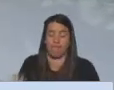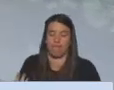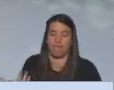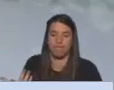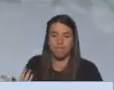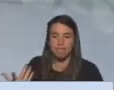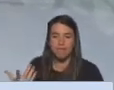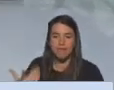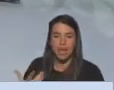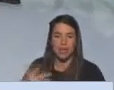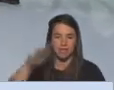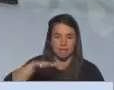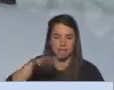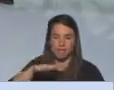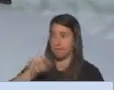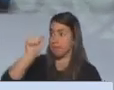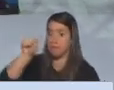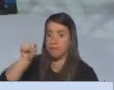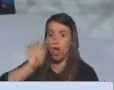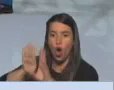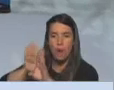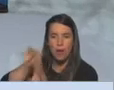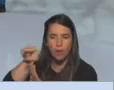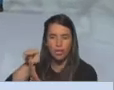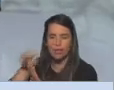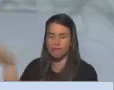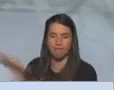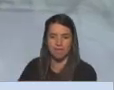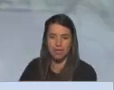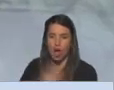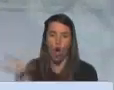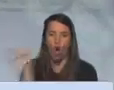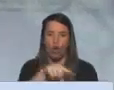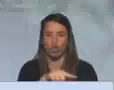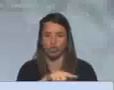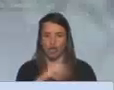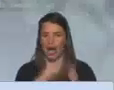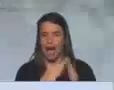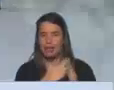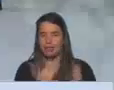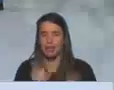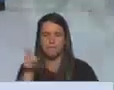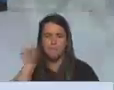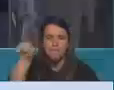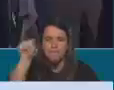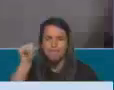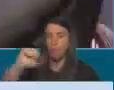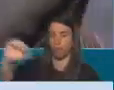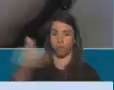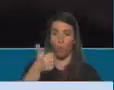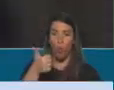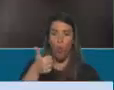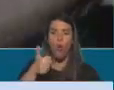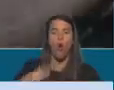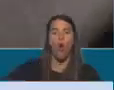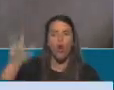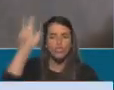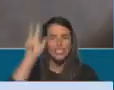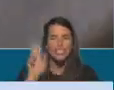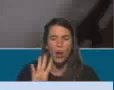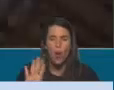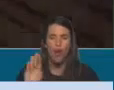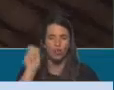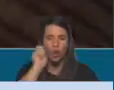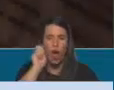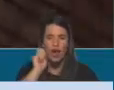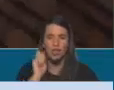otra puerta, sí. ¿Este tipo qué hace? Este hombre de 84 años, sin mediar palabras, Horacio, le dispara dos veces.